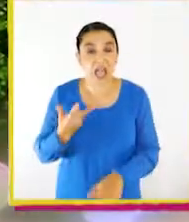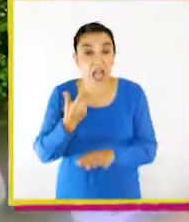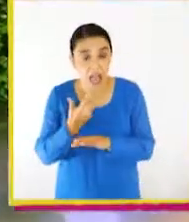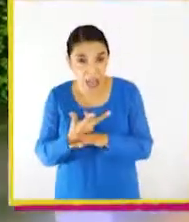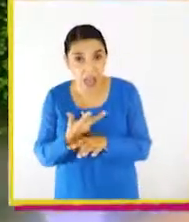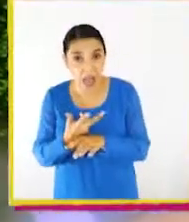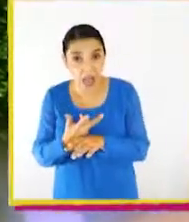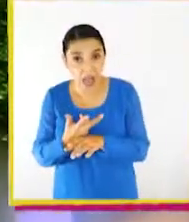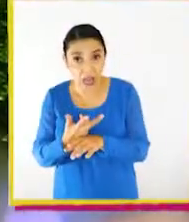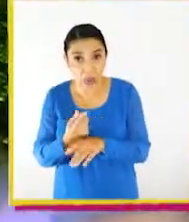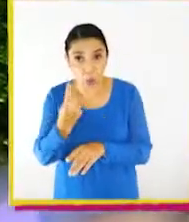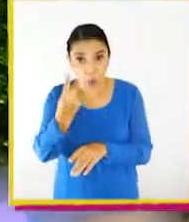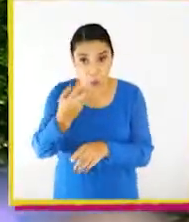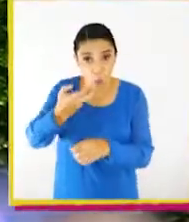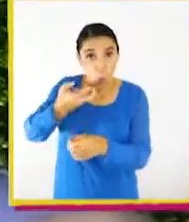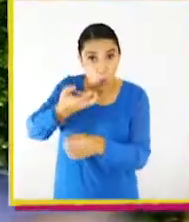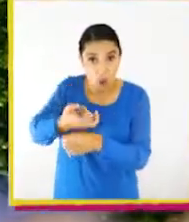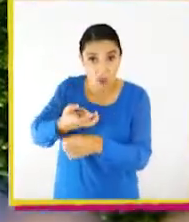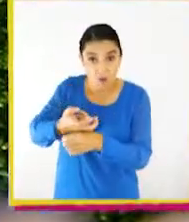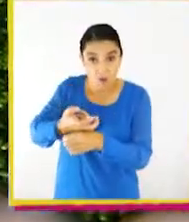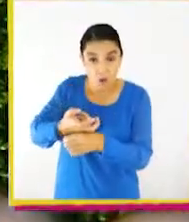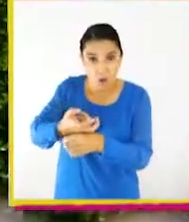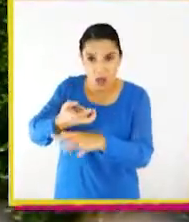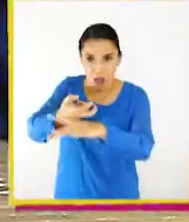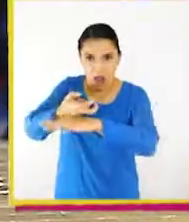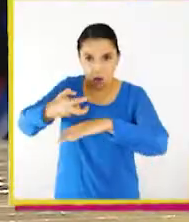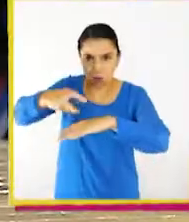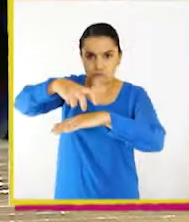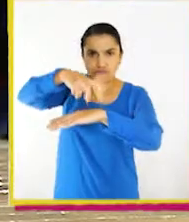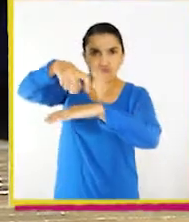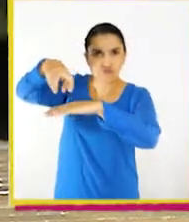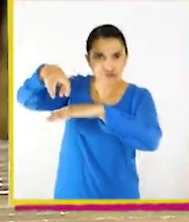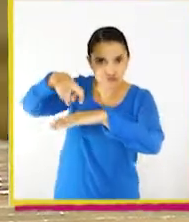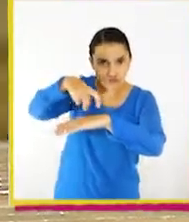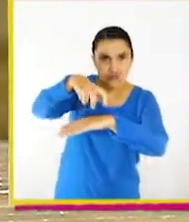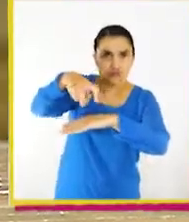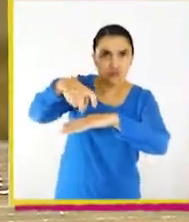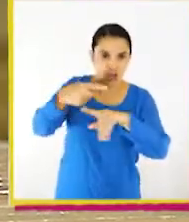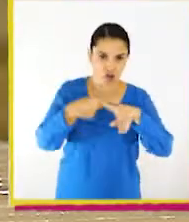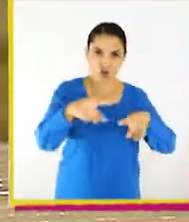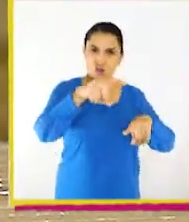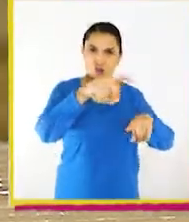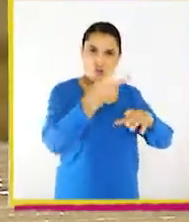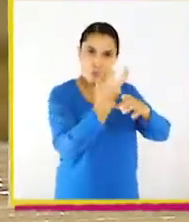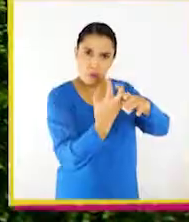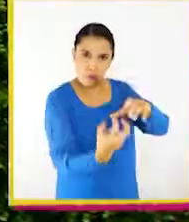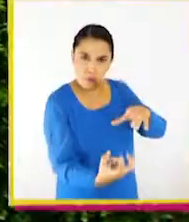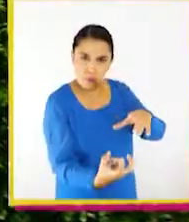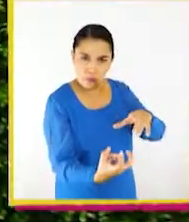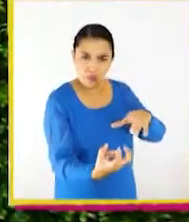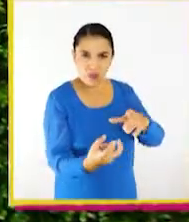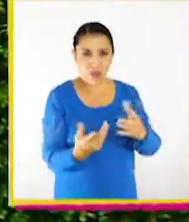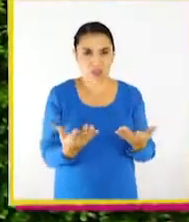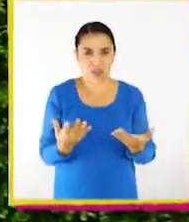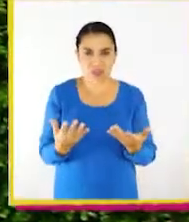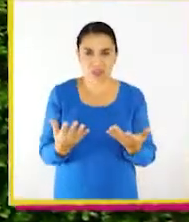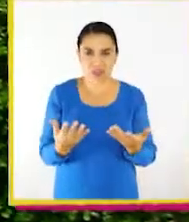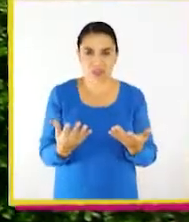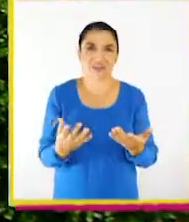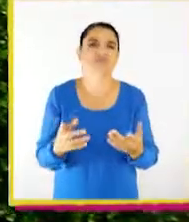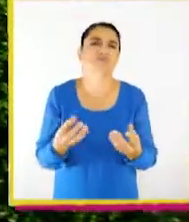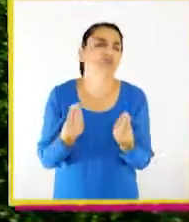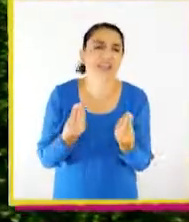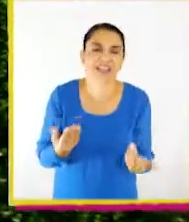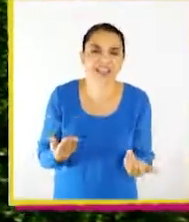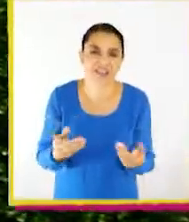Hay un huevo que flota y el otro no. ¿Por qué creen que pasa esto? No, no, no es porque